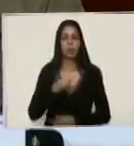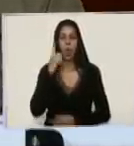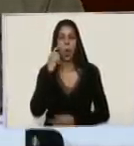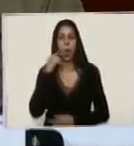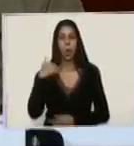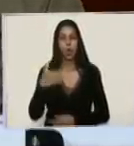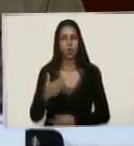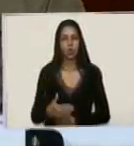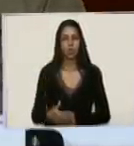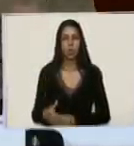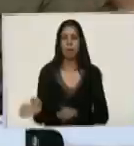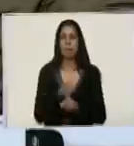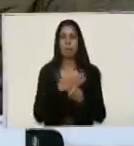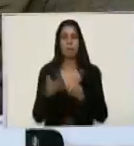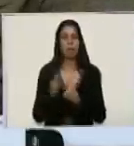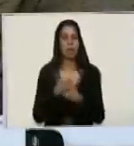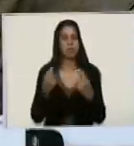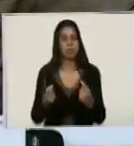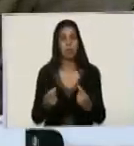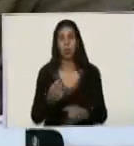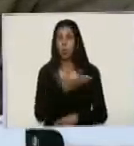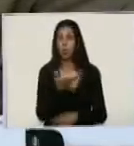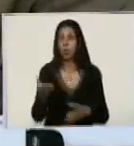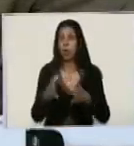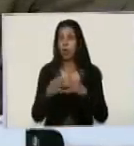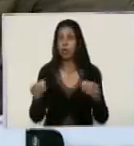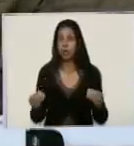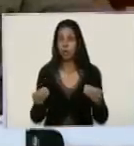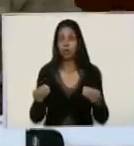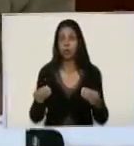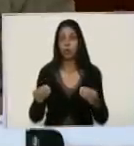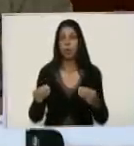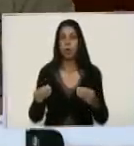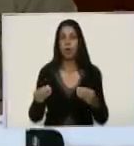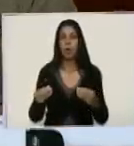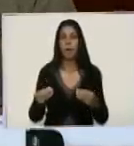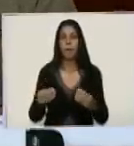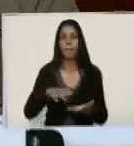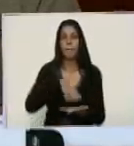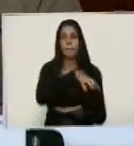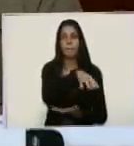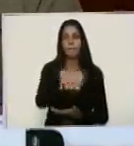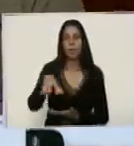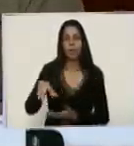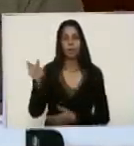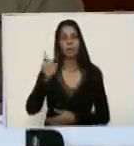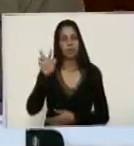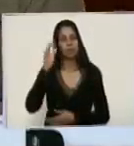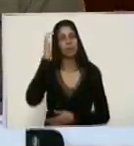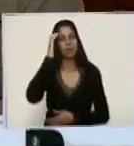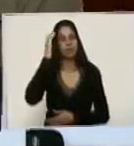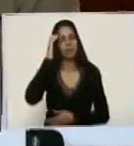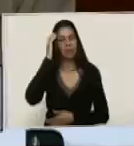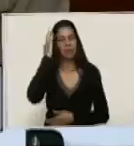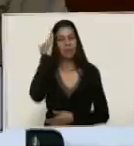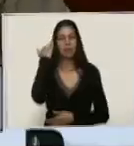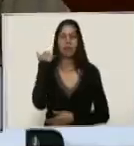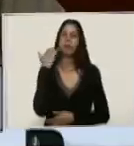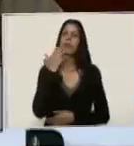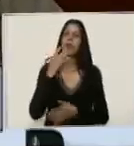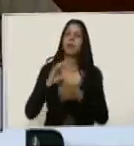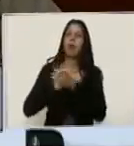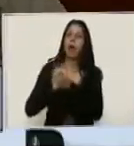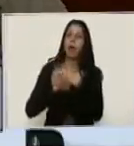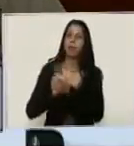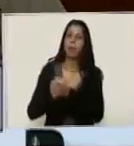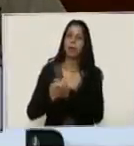gente. Todos los que estamos aquí, que venimos de distintas partes de Venezuela, sabemos cómo es cuando llega un amigo en la casa,